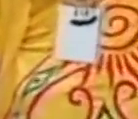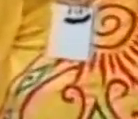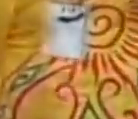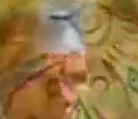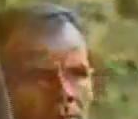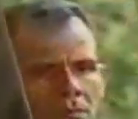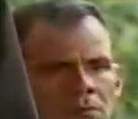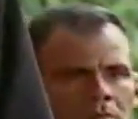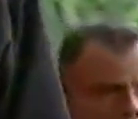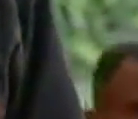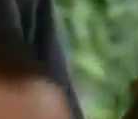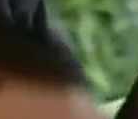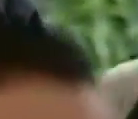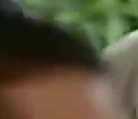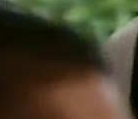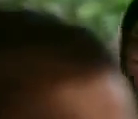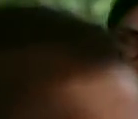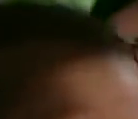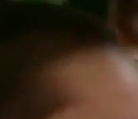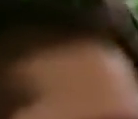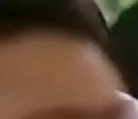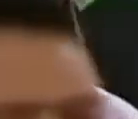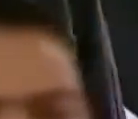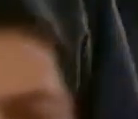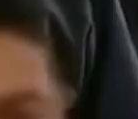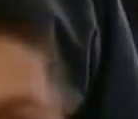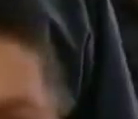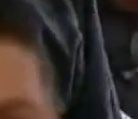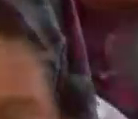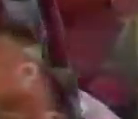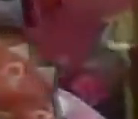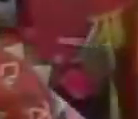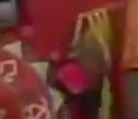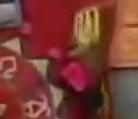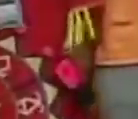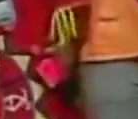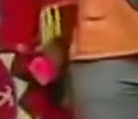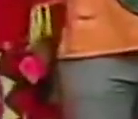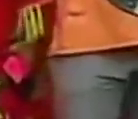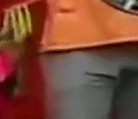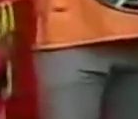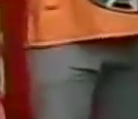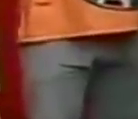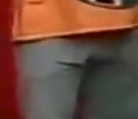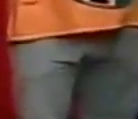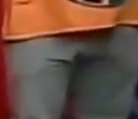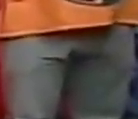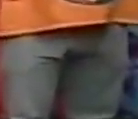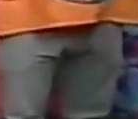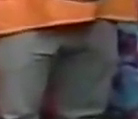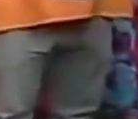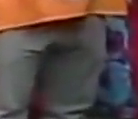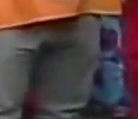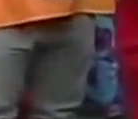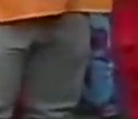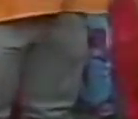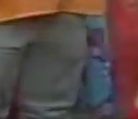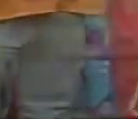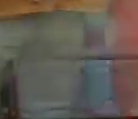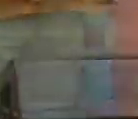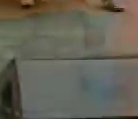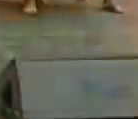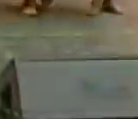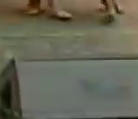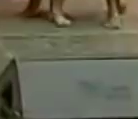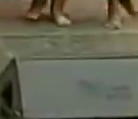te arenco dano, oye dano la, oye dano la, en un